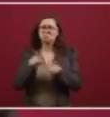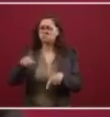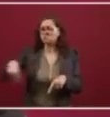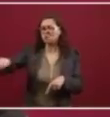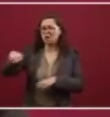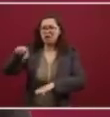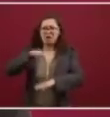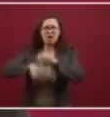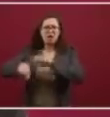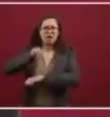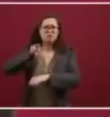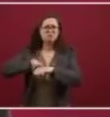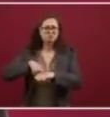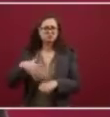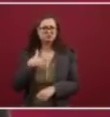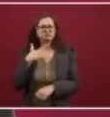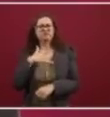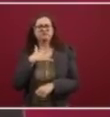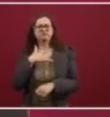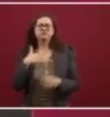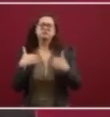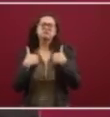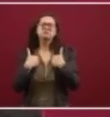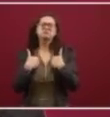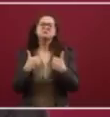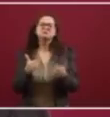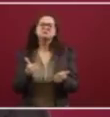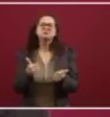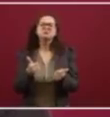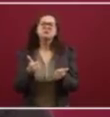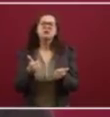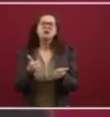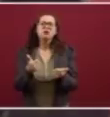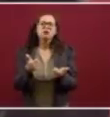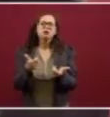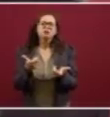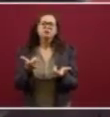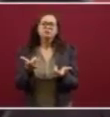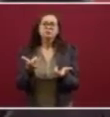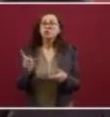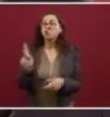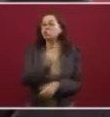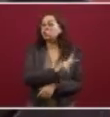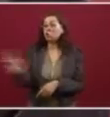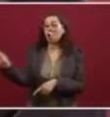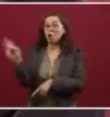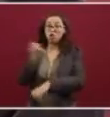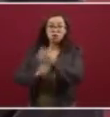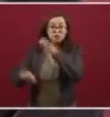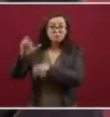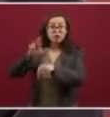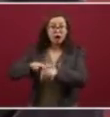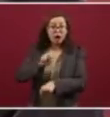que también, dicho sea de paso, no son todos los empresarios.